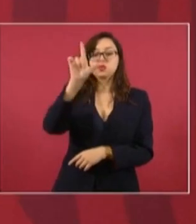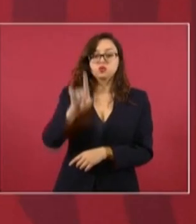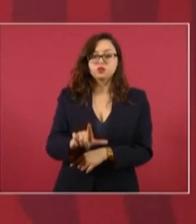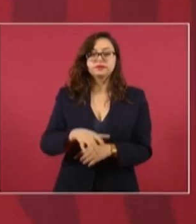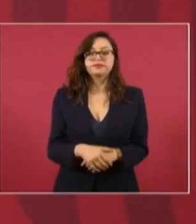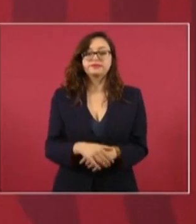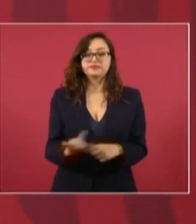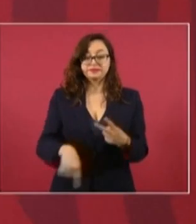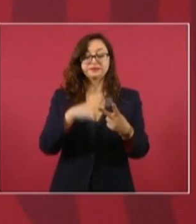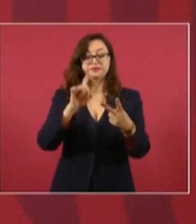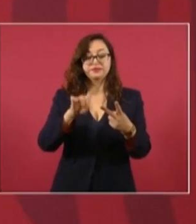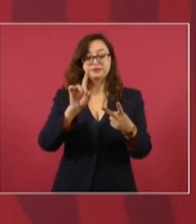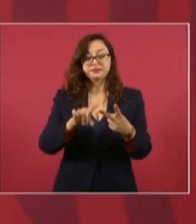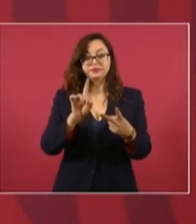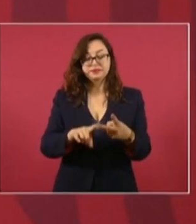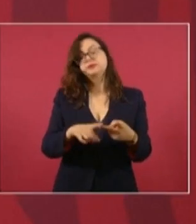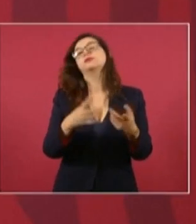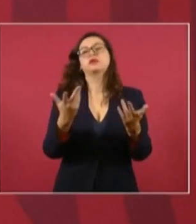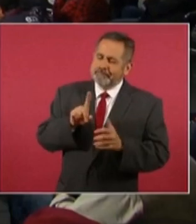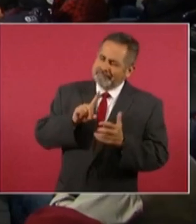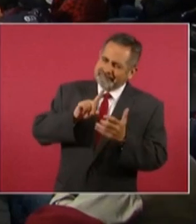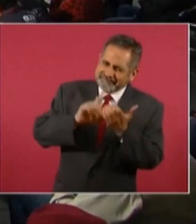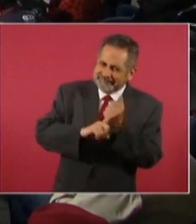al conservadurismo. Buen fin.